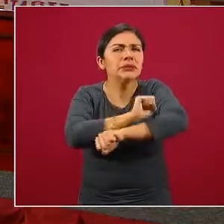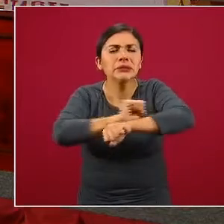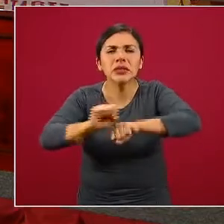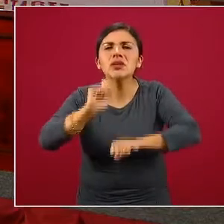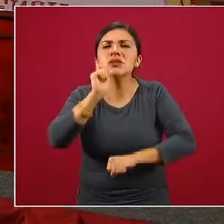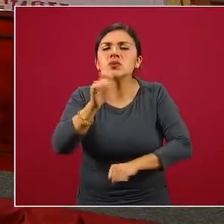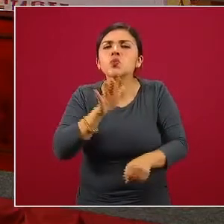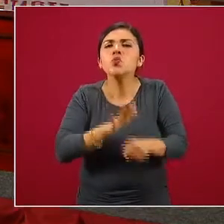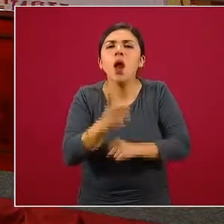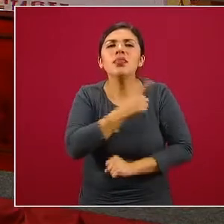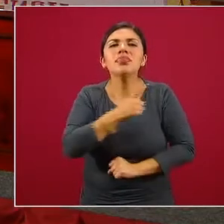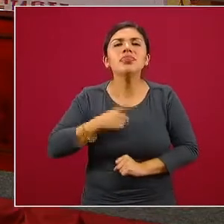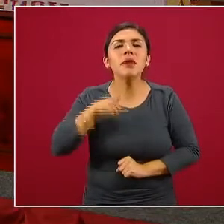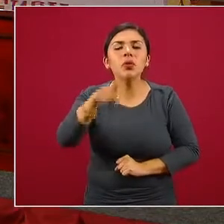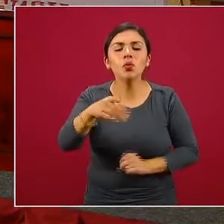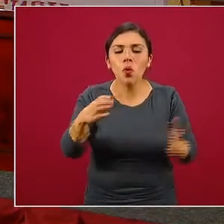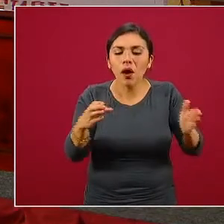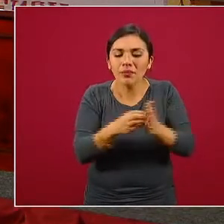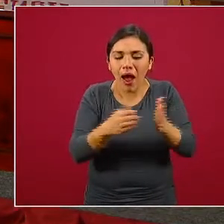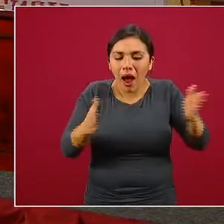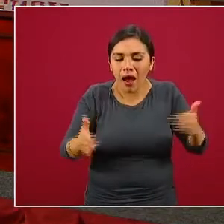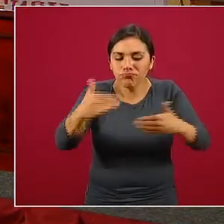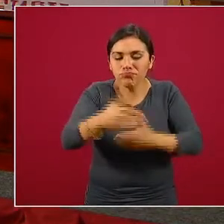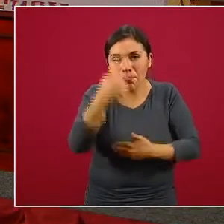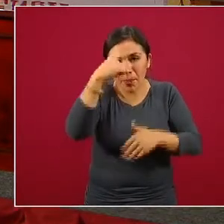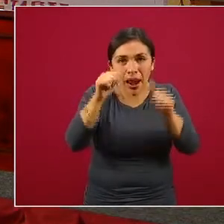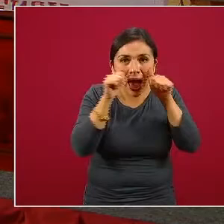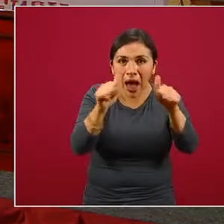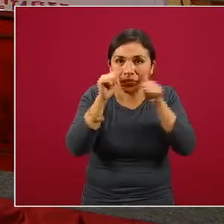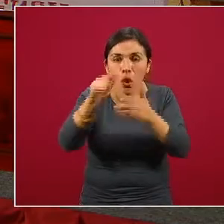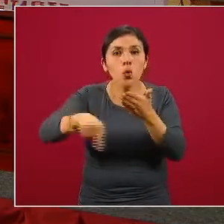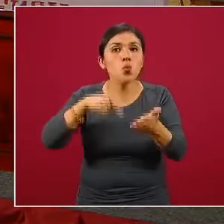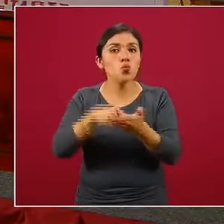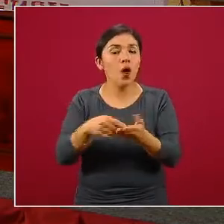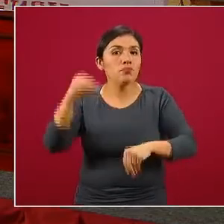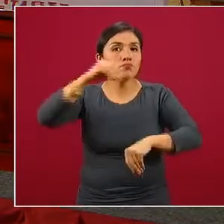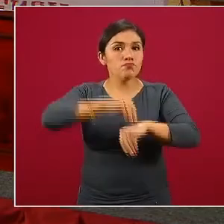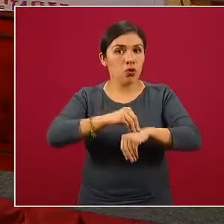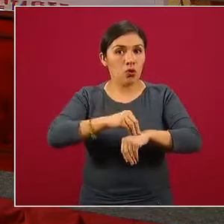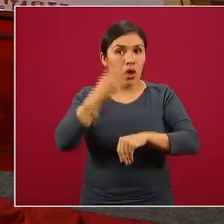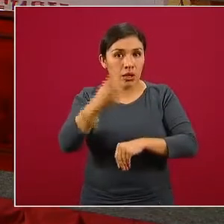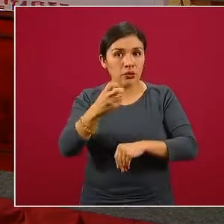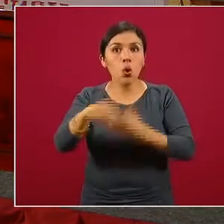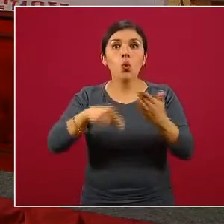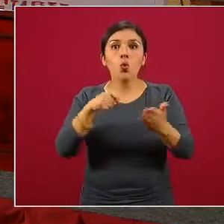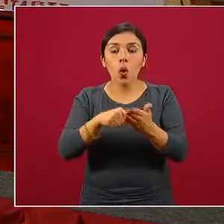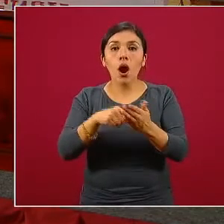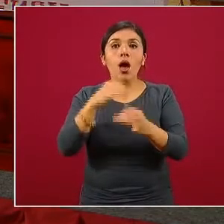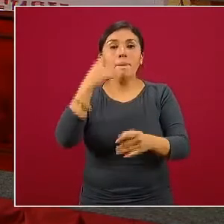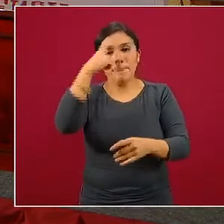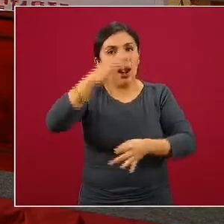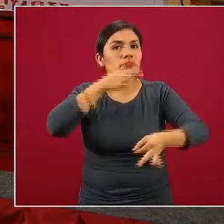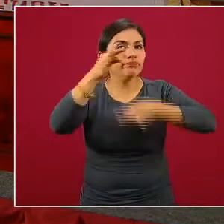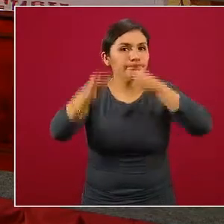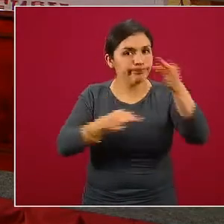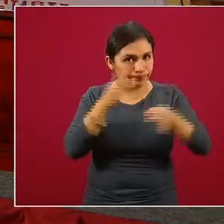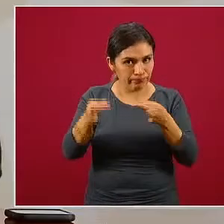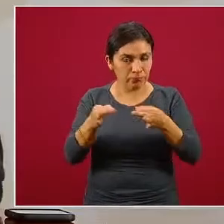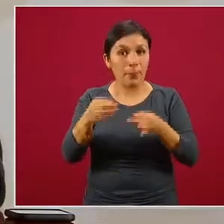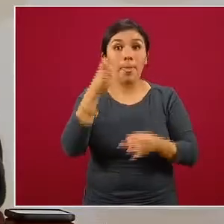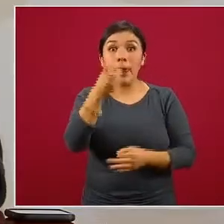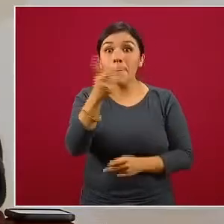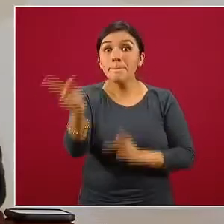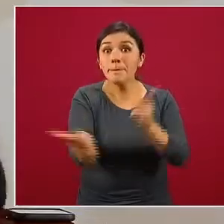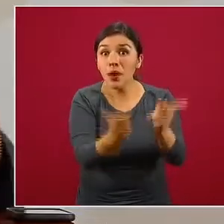cuál es el paquete COVID de atención ambulatoria, que esté en un sitio muy prominente, no solo del micrositio, sino de divulgación, porque es una